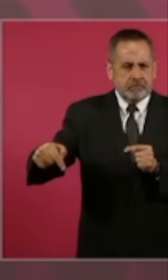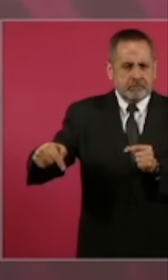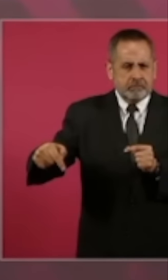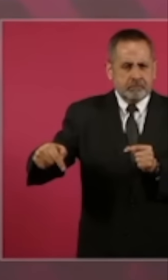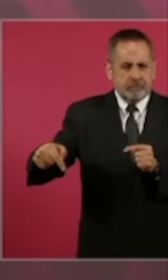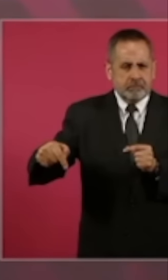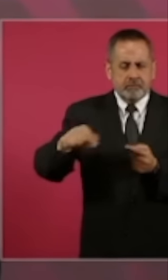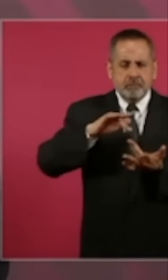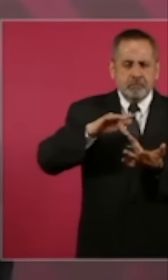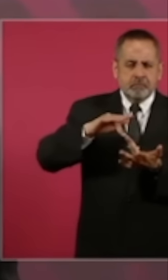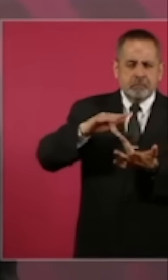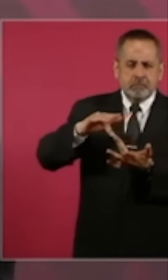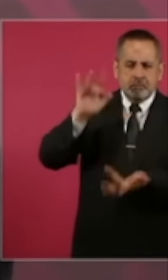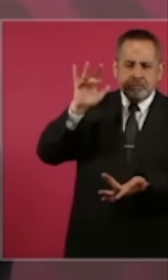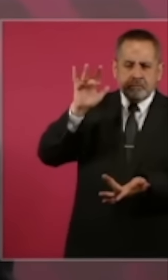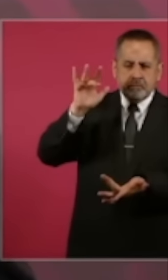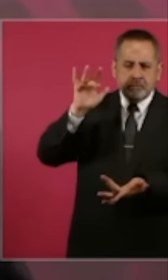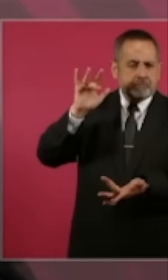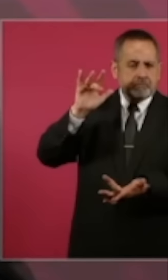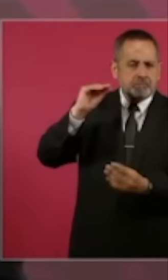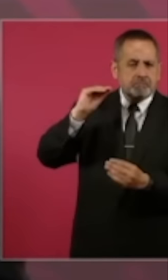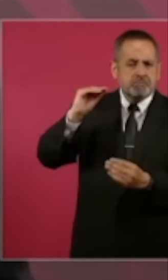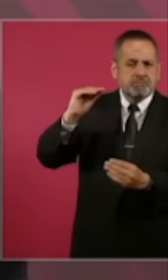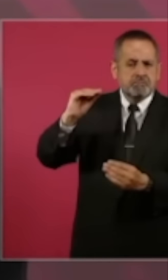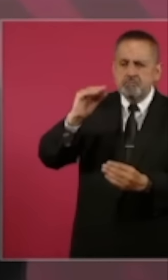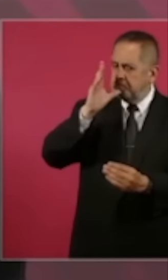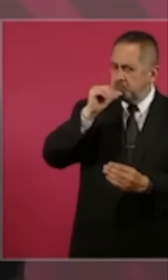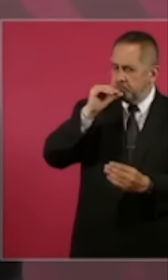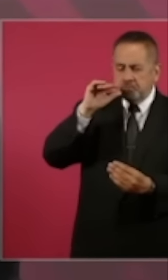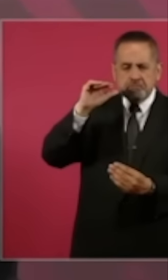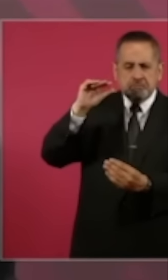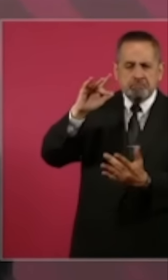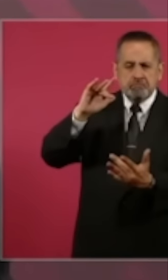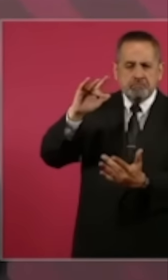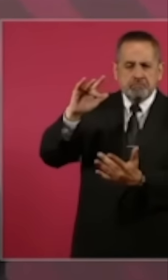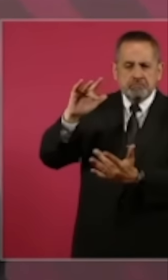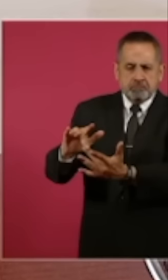y hay como una zona de silencio, no pueden hablar.